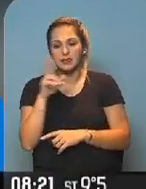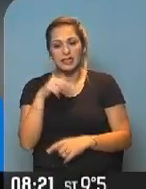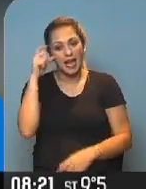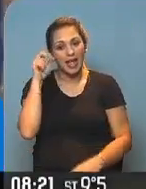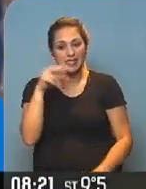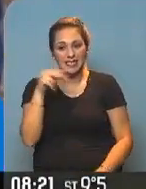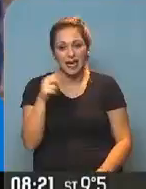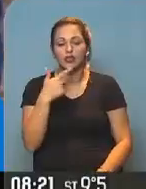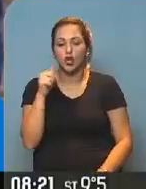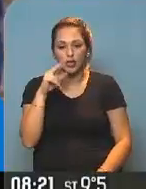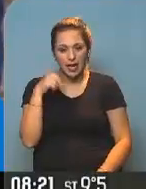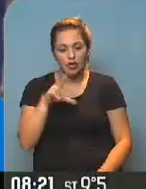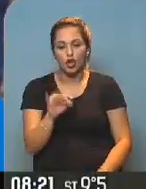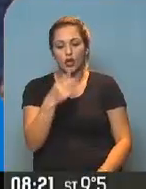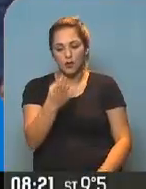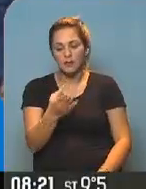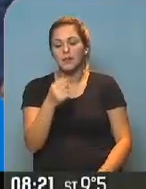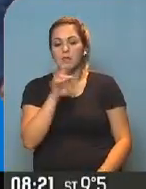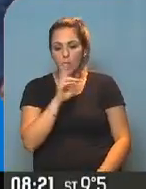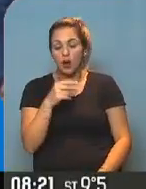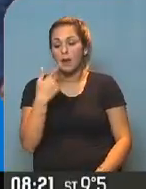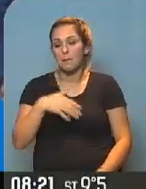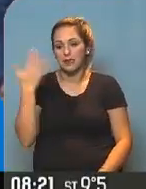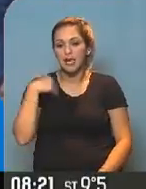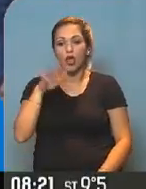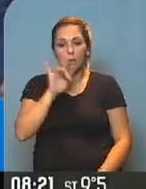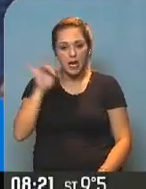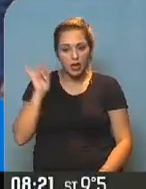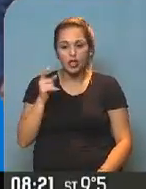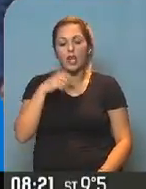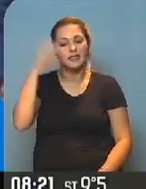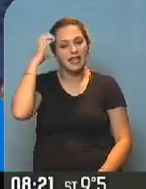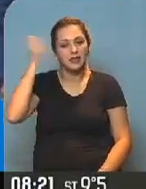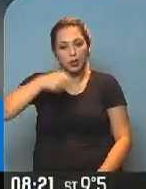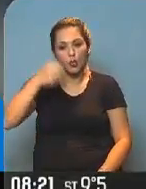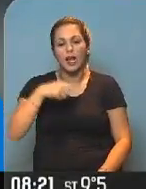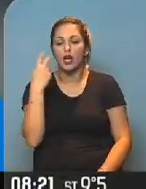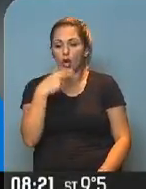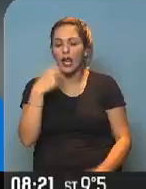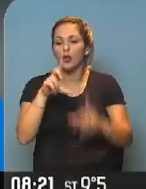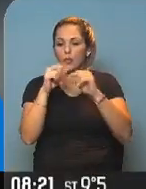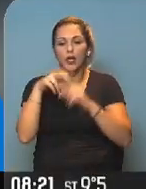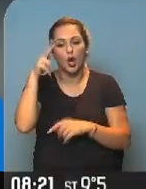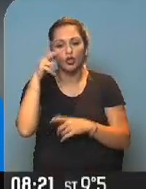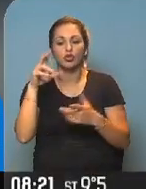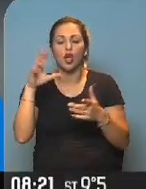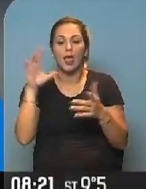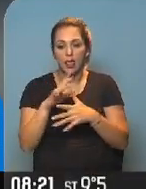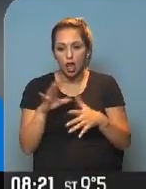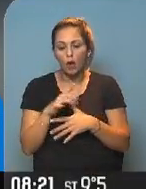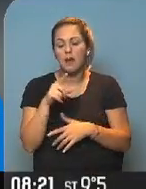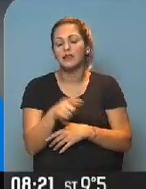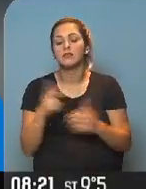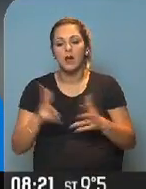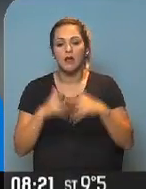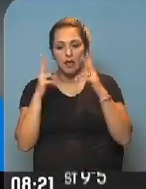Erika Soriano. Recordemos que el pasado miércoles el Tribunal Oral Criminal número 8 de Lomas de Zamora había